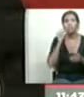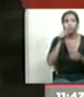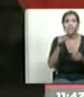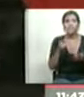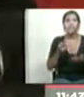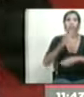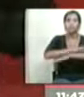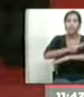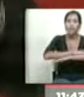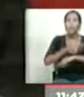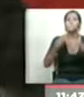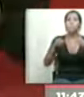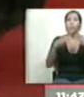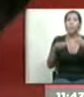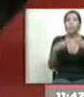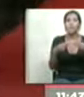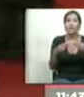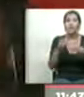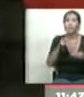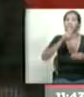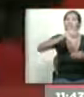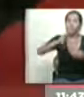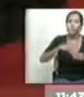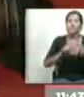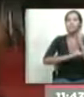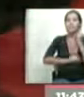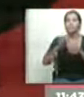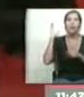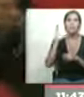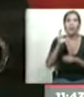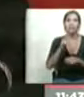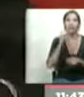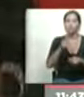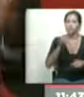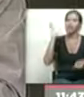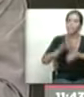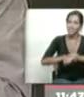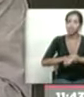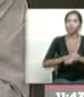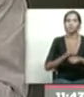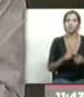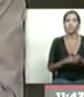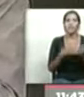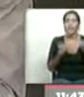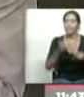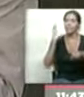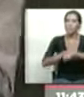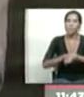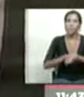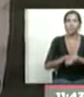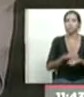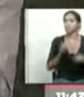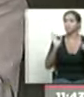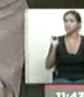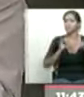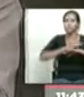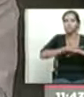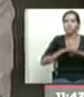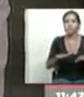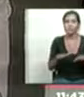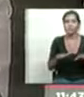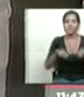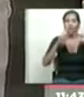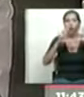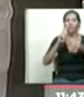en la administración pública y se pone a robar, usted está traicionando a la patria y hay que montarle los ganchos. Hay que meterlo en el calabozo, en la celda. En la celda.